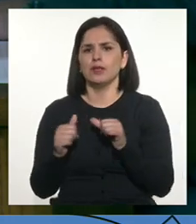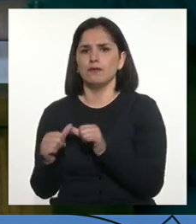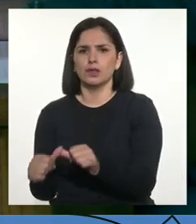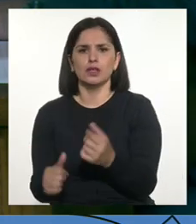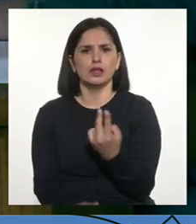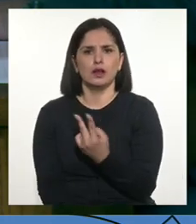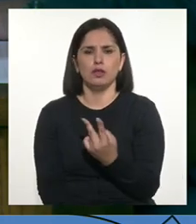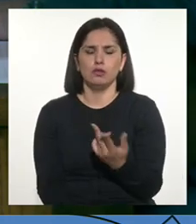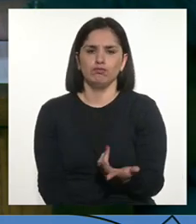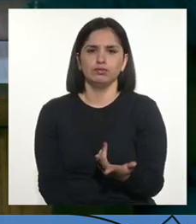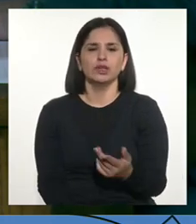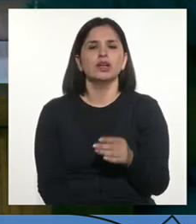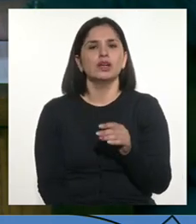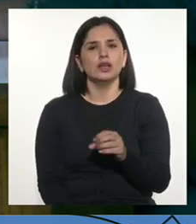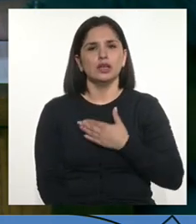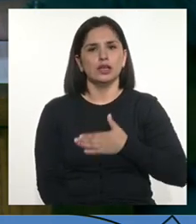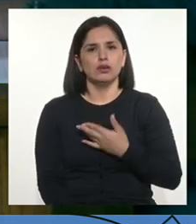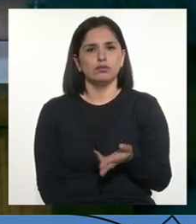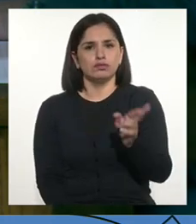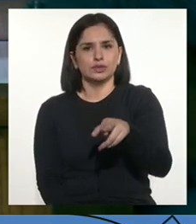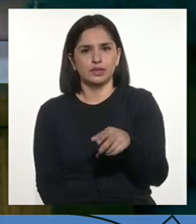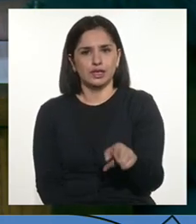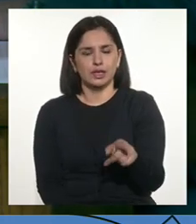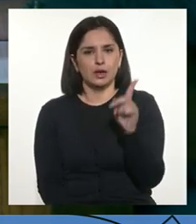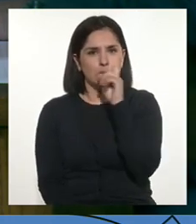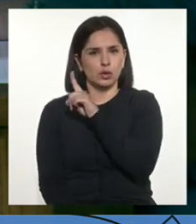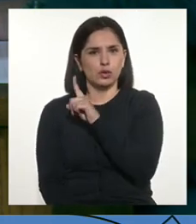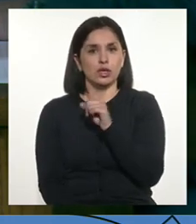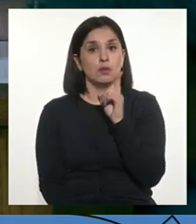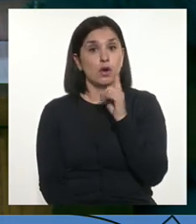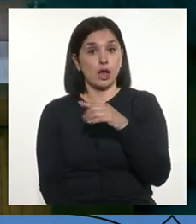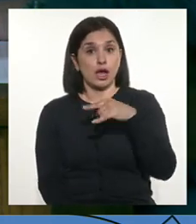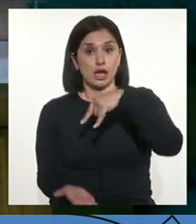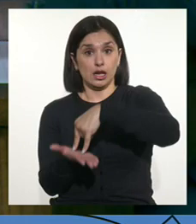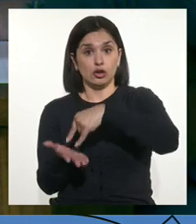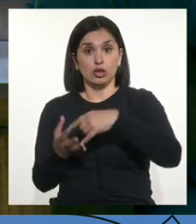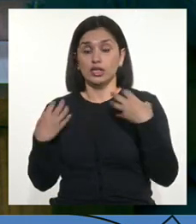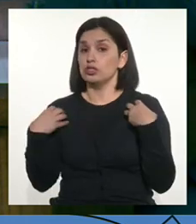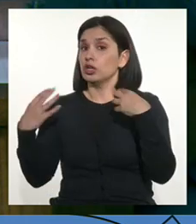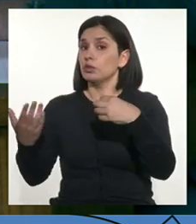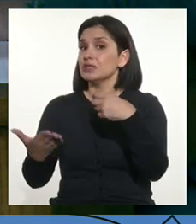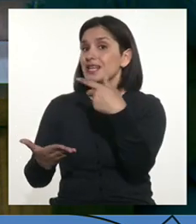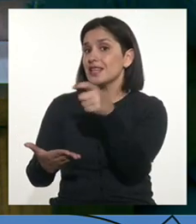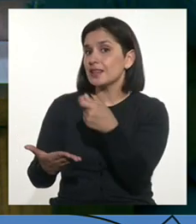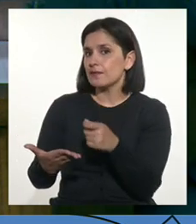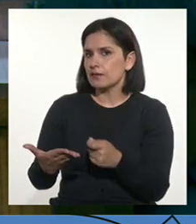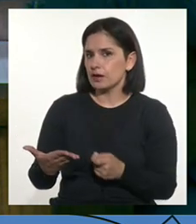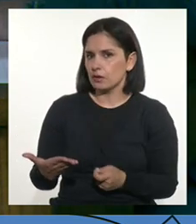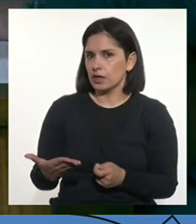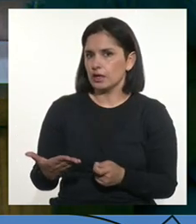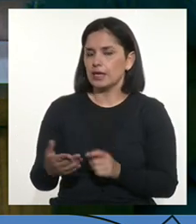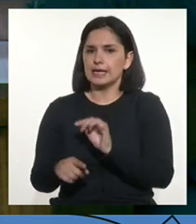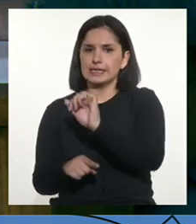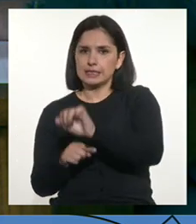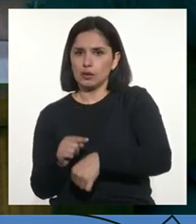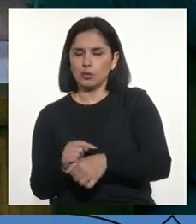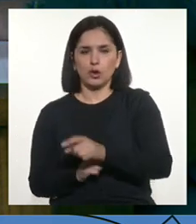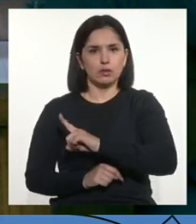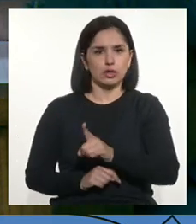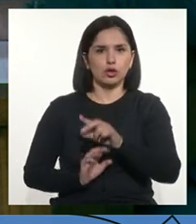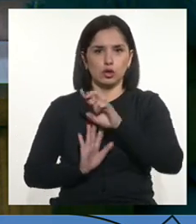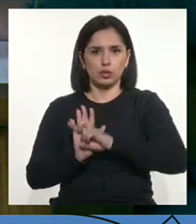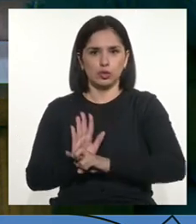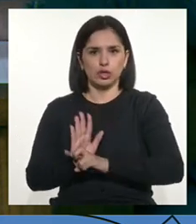anterior que no insistir en que finalmente tendrá que ser el congreso el que tendrá que evaluar si es que aprueba o no este